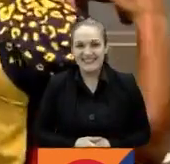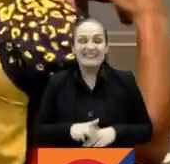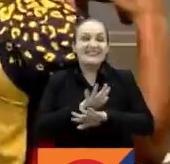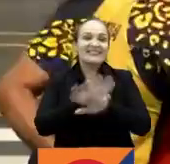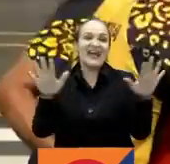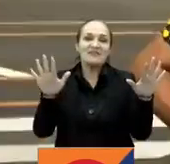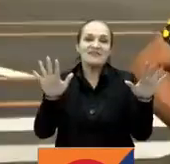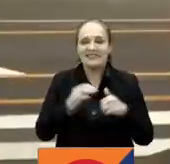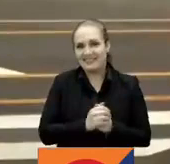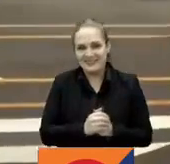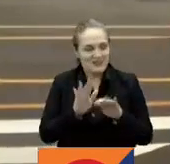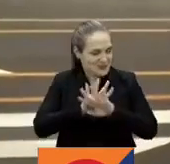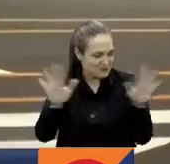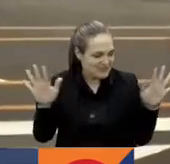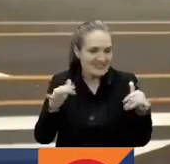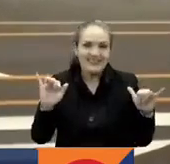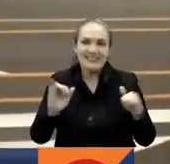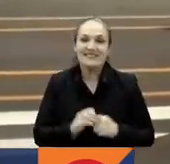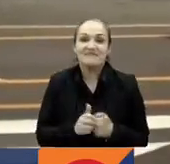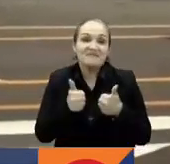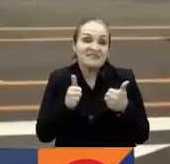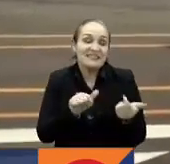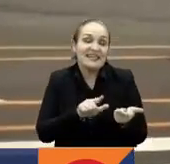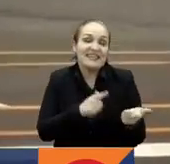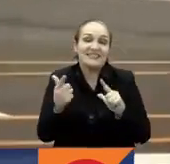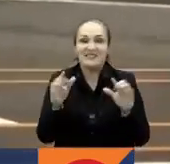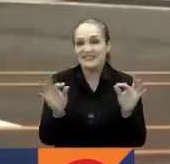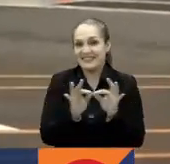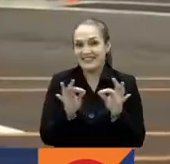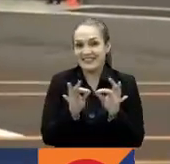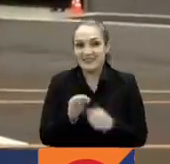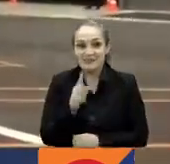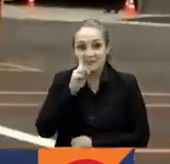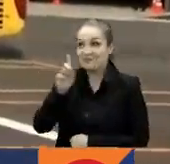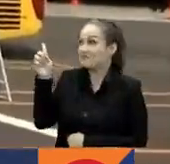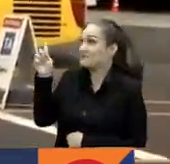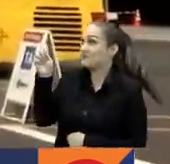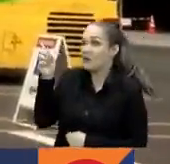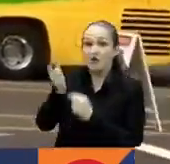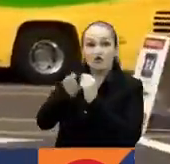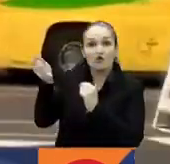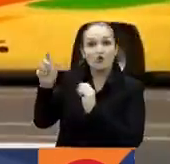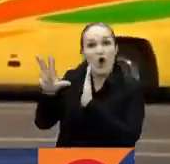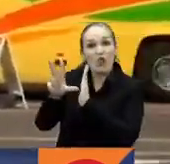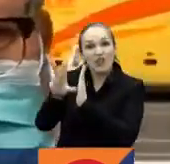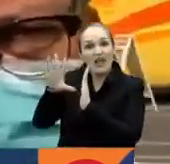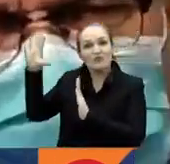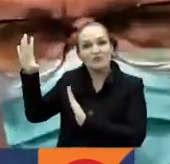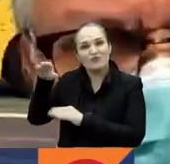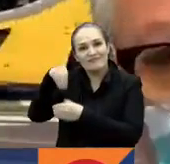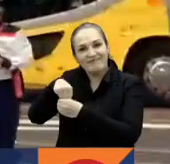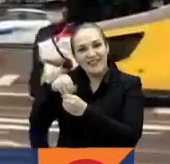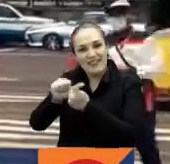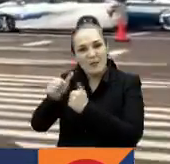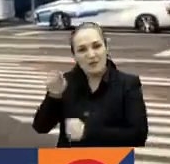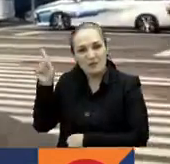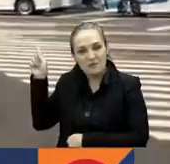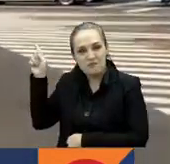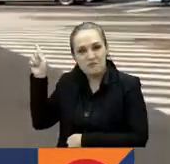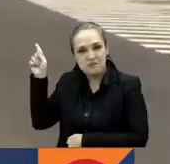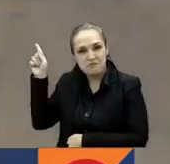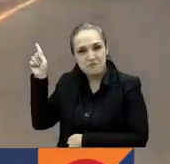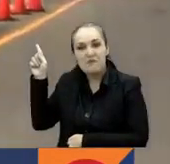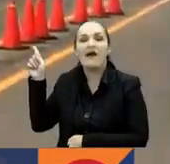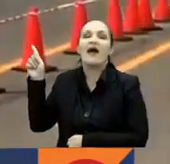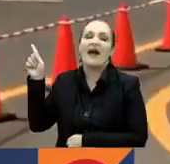y señores. No es más. Así de sencillo. Estamos aquí frente a la Villa Olímpica, llegando a ustedes todo lo que se necesita presentar en esta